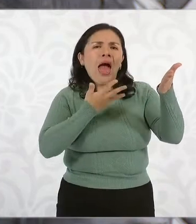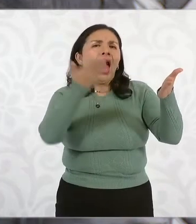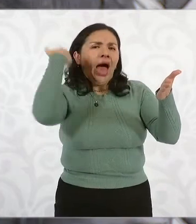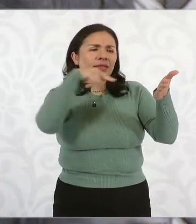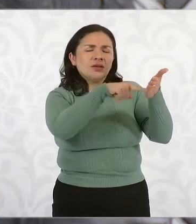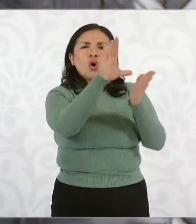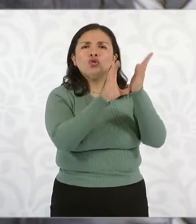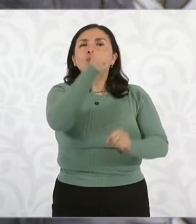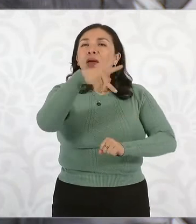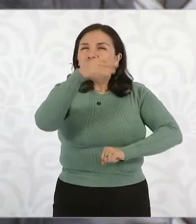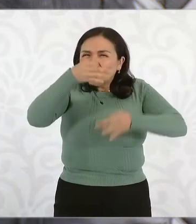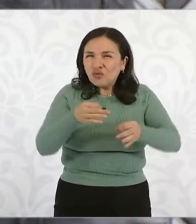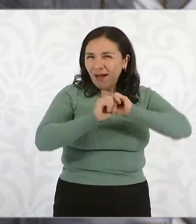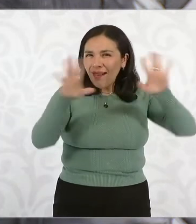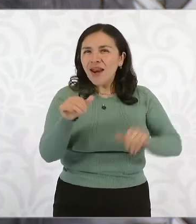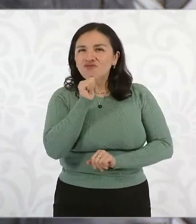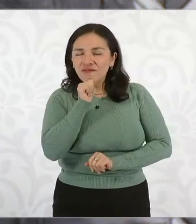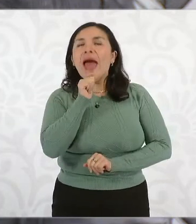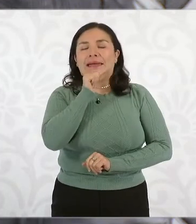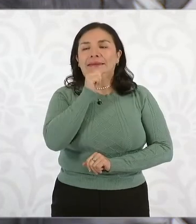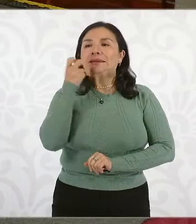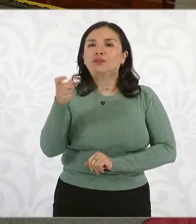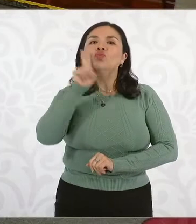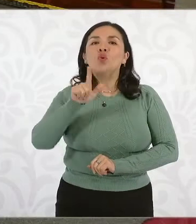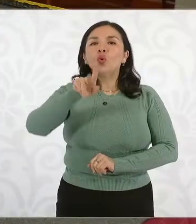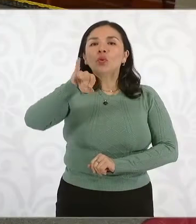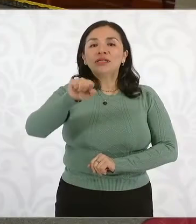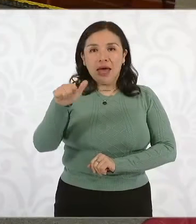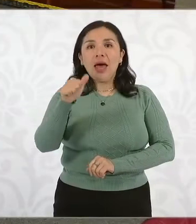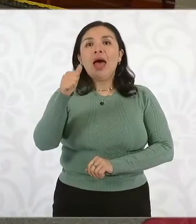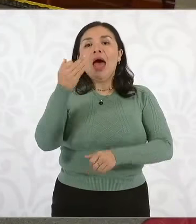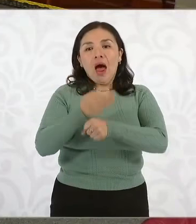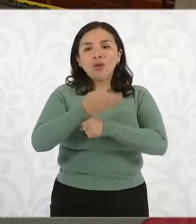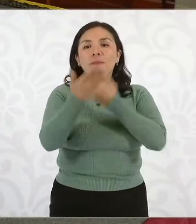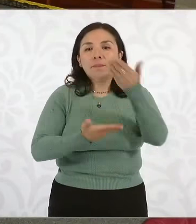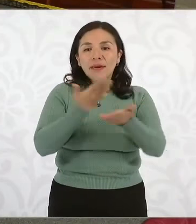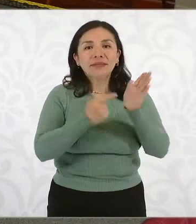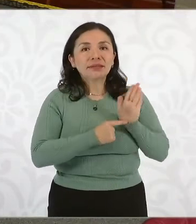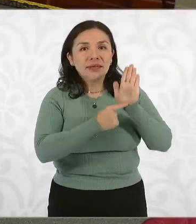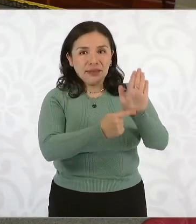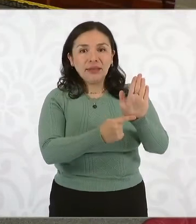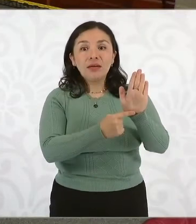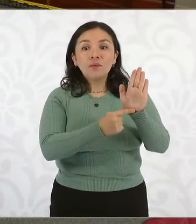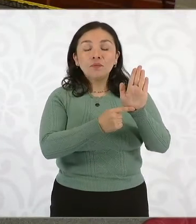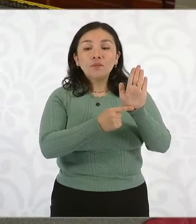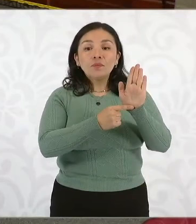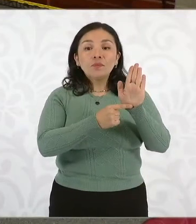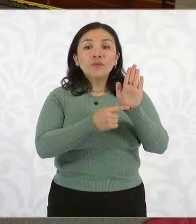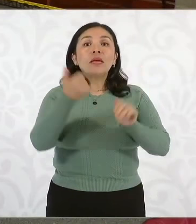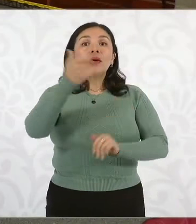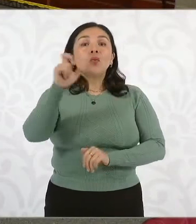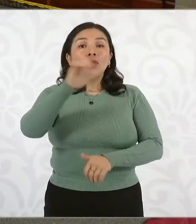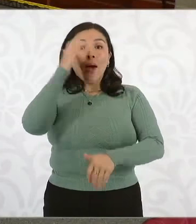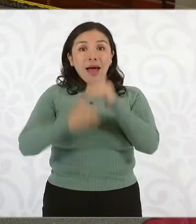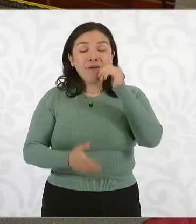eran claras. Entonces, Luisa nos va a presentar la iniciativa y al final